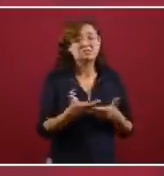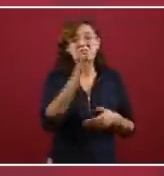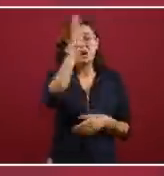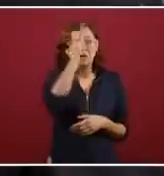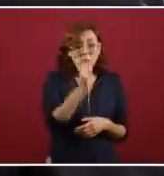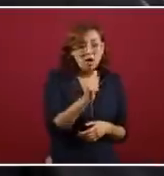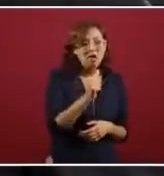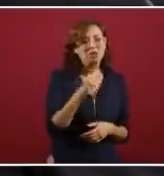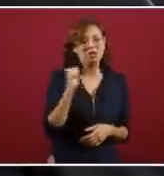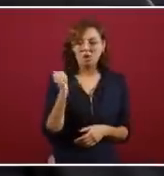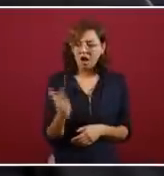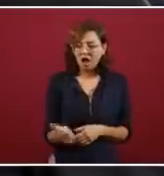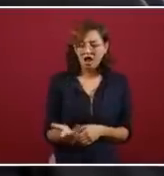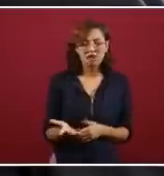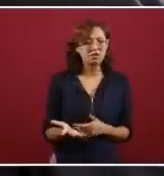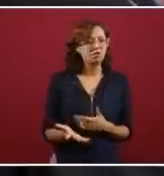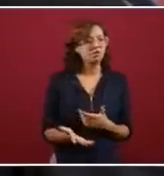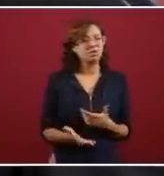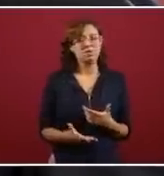acordada,